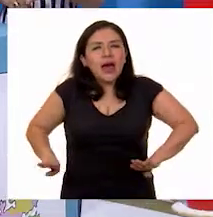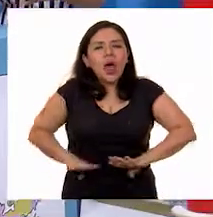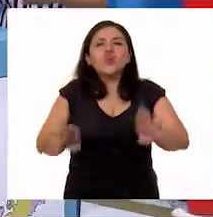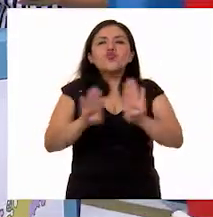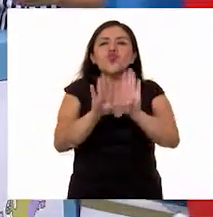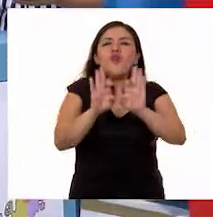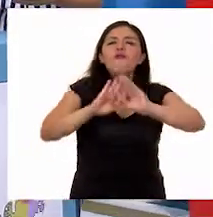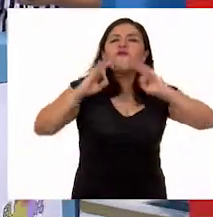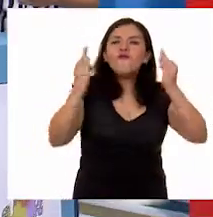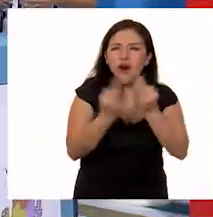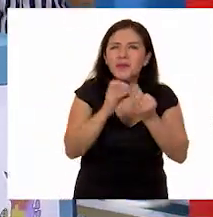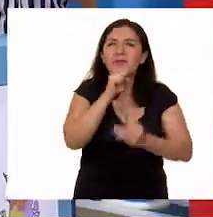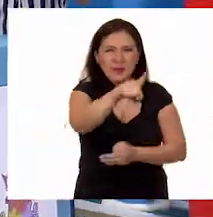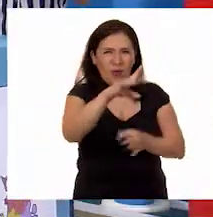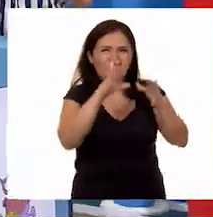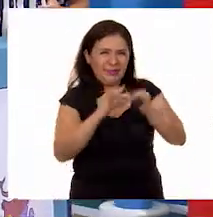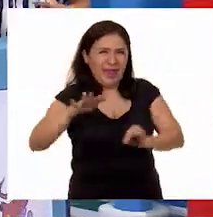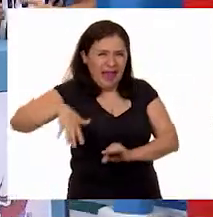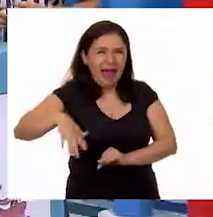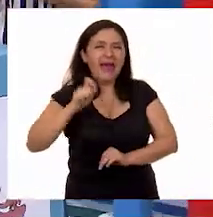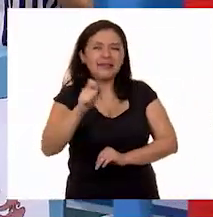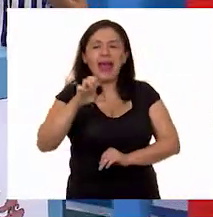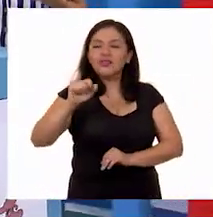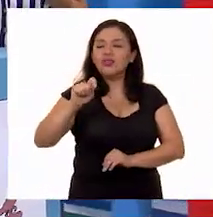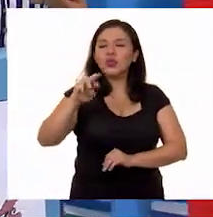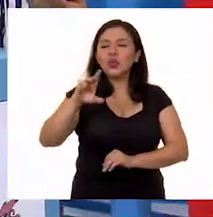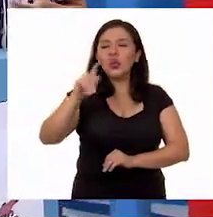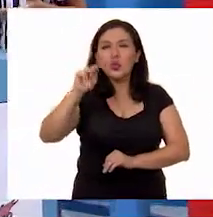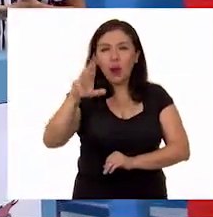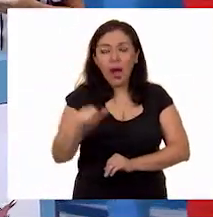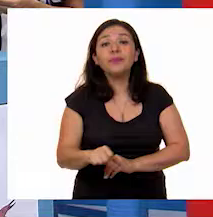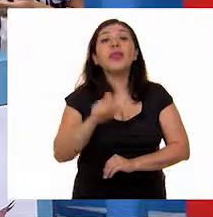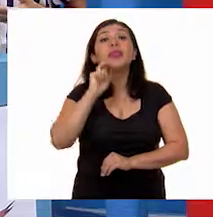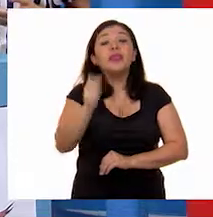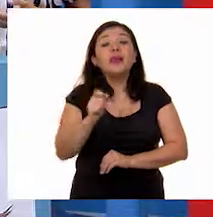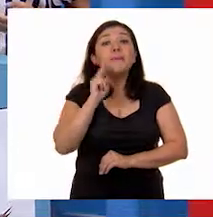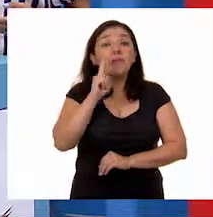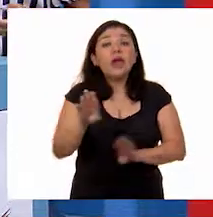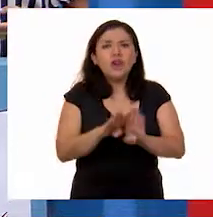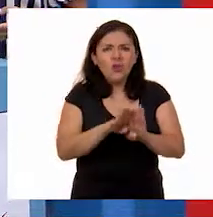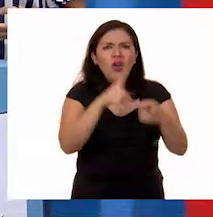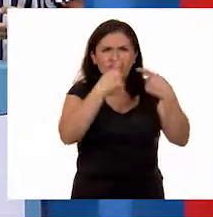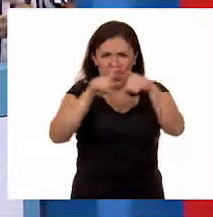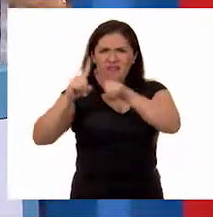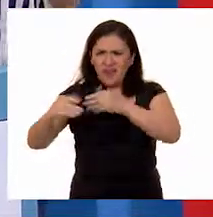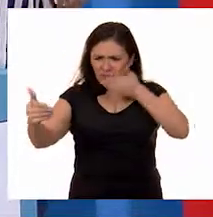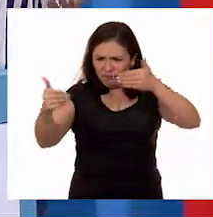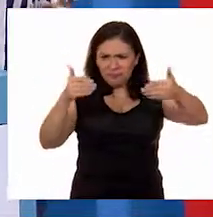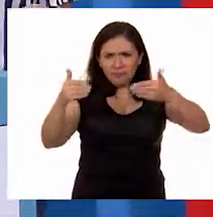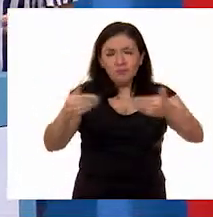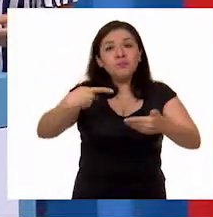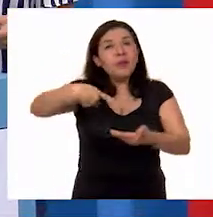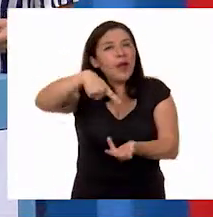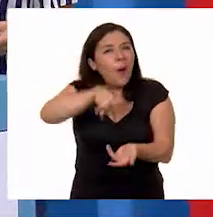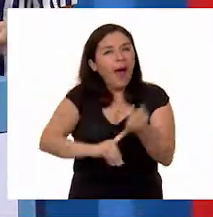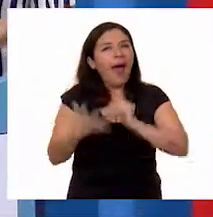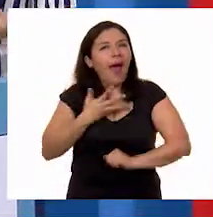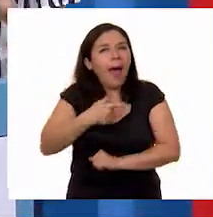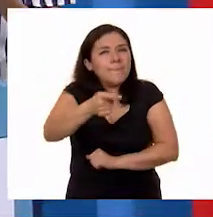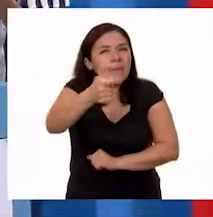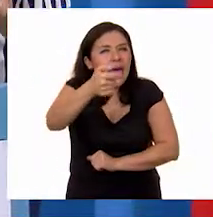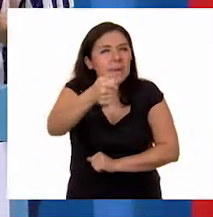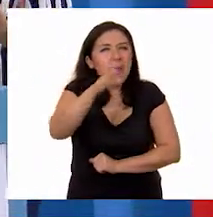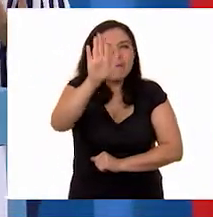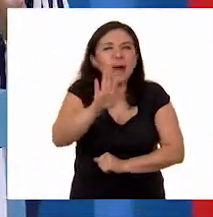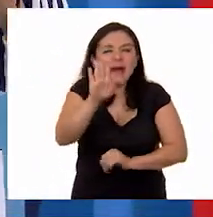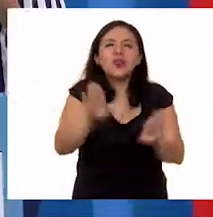forma, como lo explicaste, su estructura, y observamos que, aunque eran diferentes entre sí, guardaban ciertas similitudes